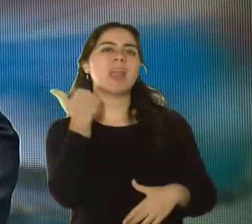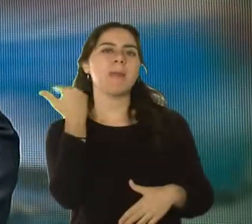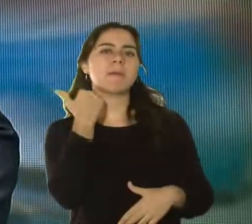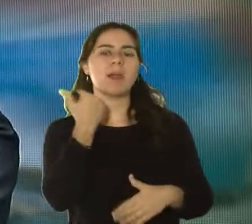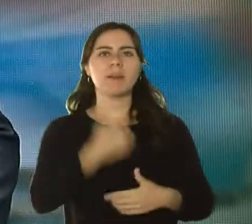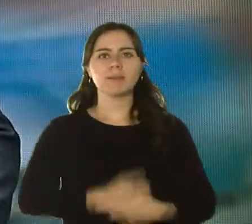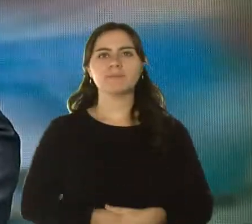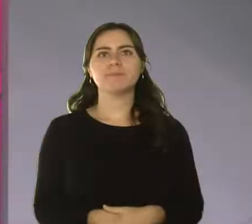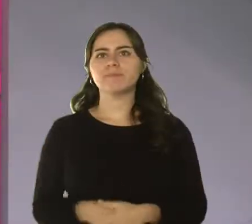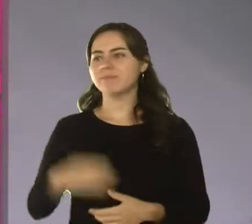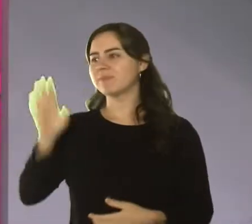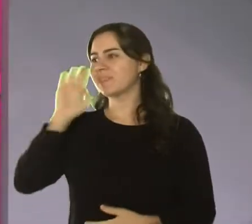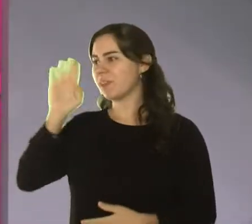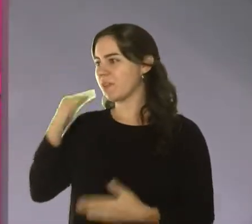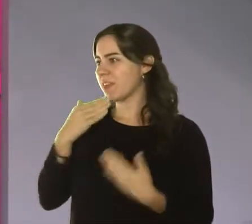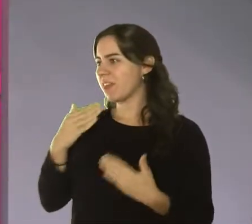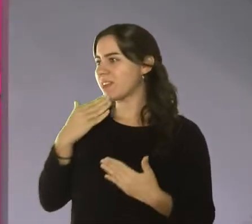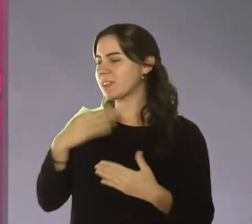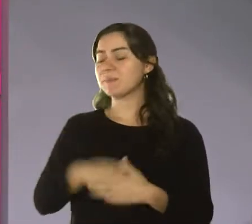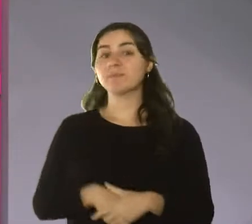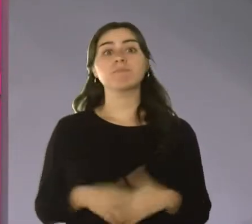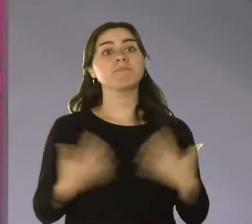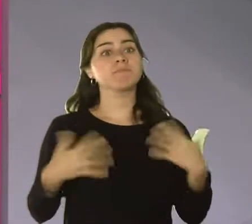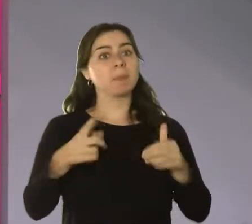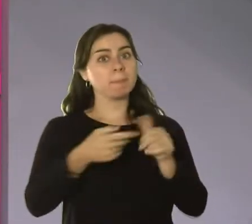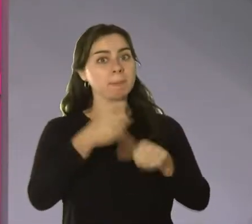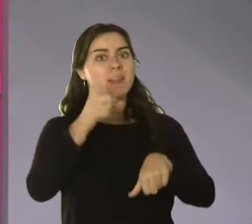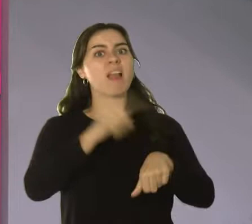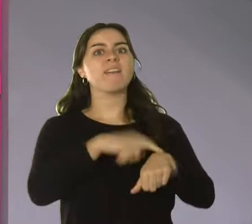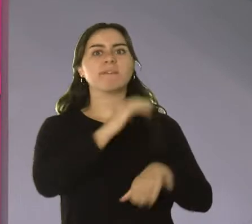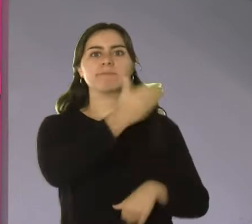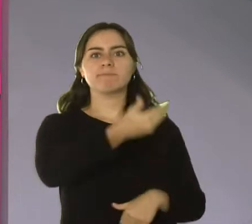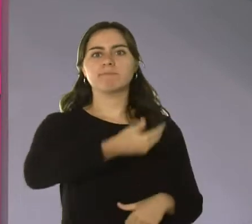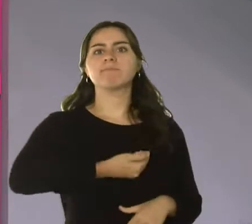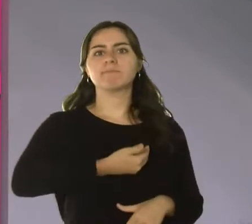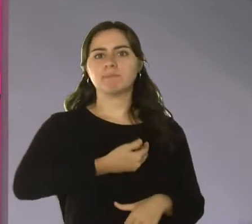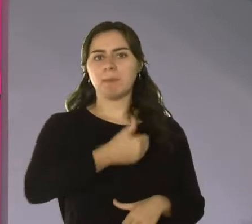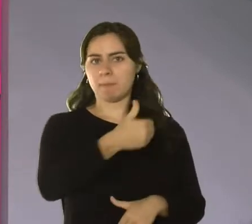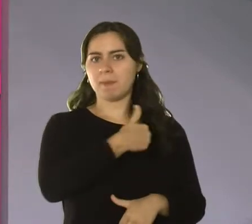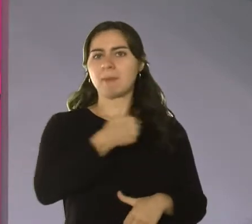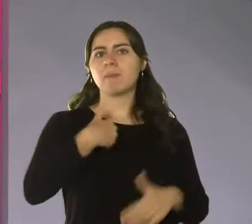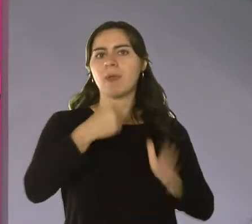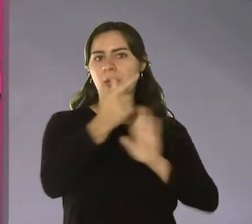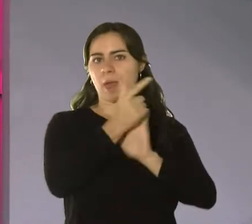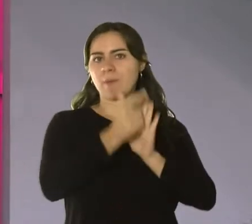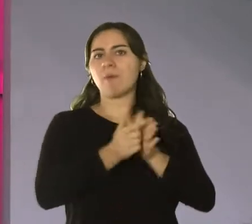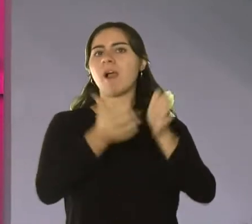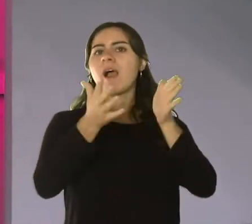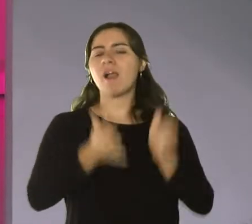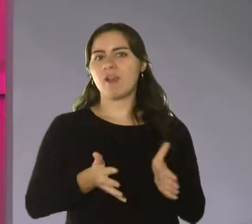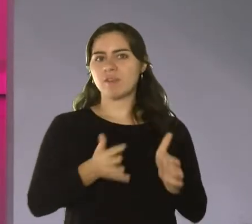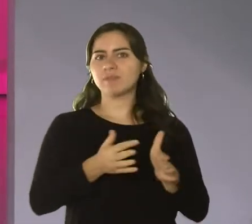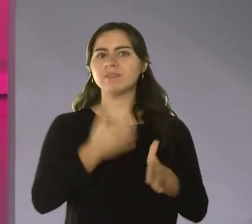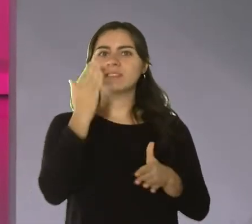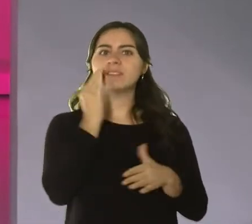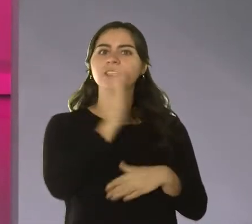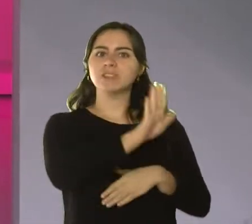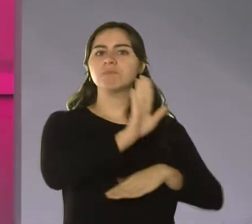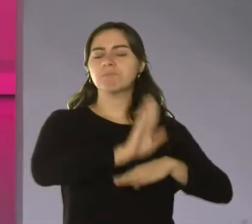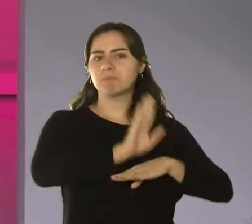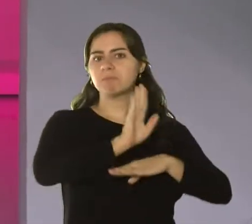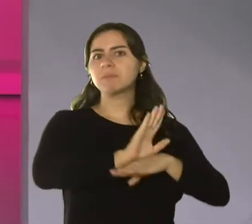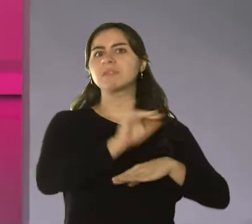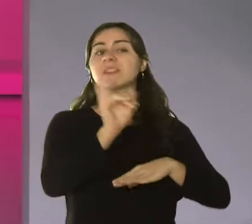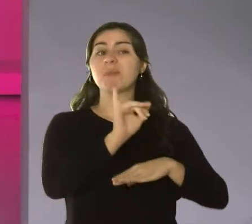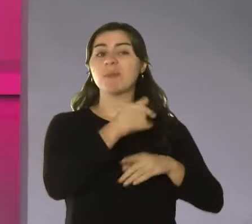gracias. Bueno, es la primera vez que invitamos, de hecho, a un miembro de un bufete de abogados. Son también unos comercios que se